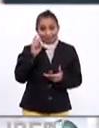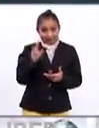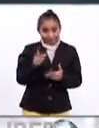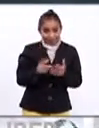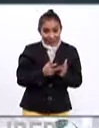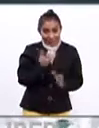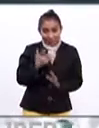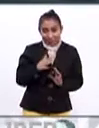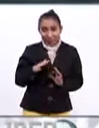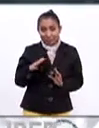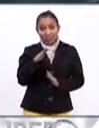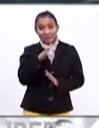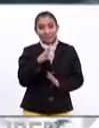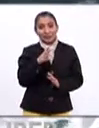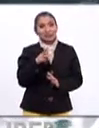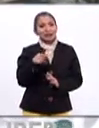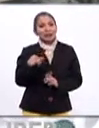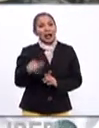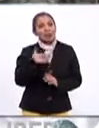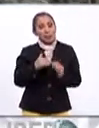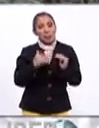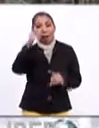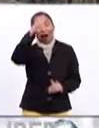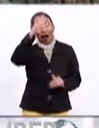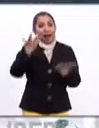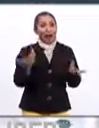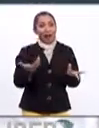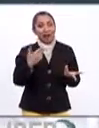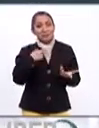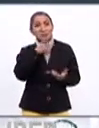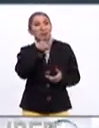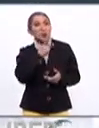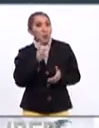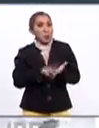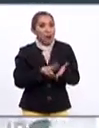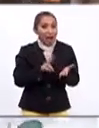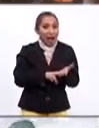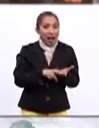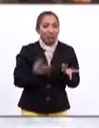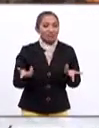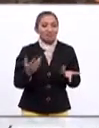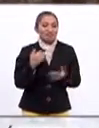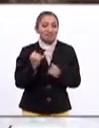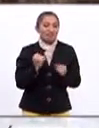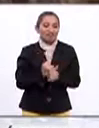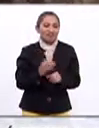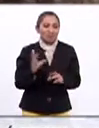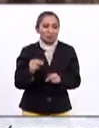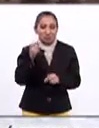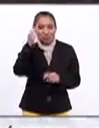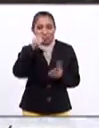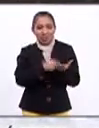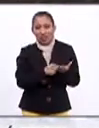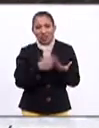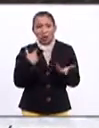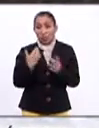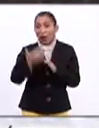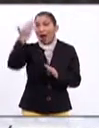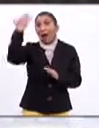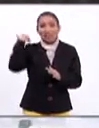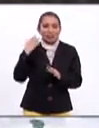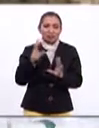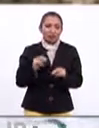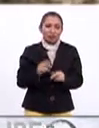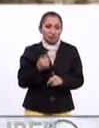ante escenarios en donde haya una subida sistemática de los precios internacionales de petróleo que lo lleven a la cifra que te